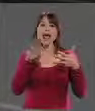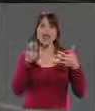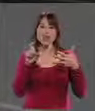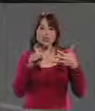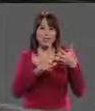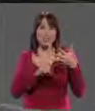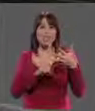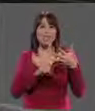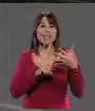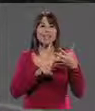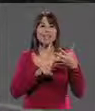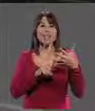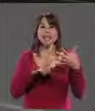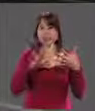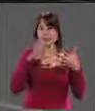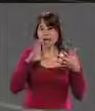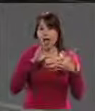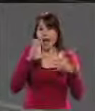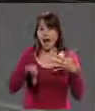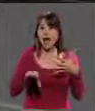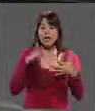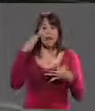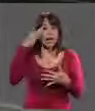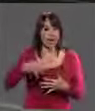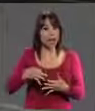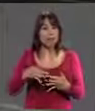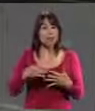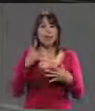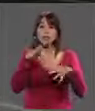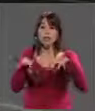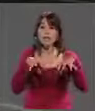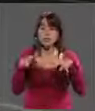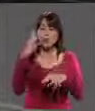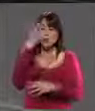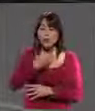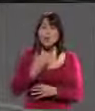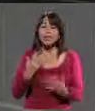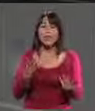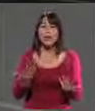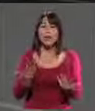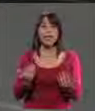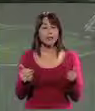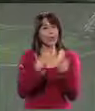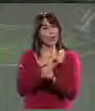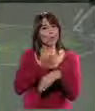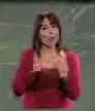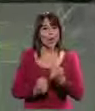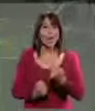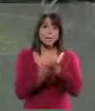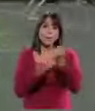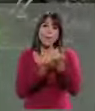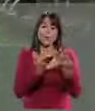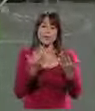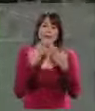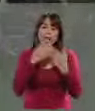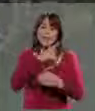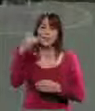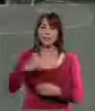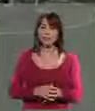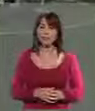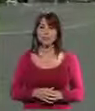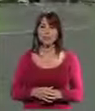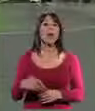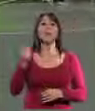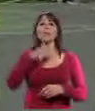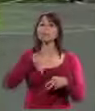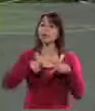Cartago, Lions y San Carlos. Creo que pues, ha sido un evento muy bonito y con todo el apoyo de Olimpiadas Especiales